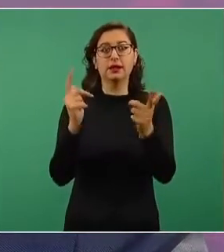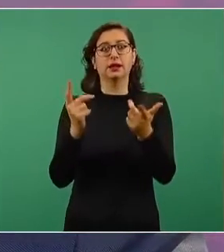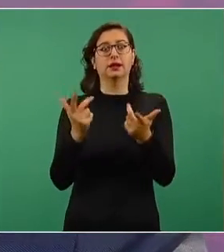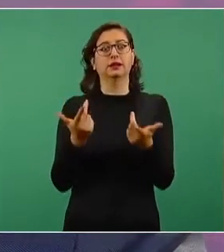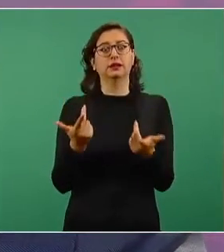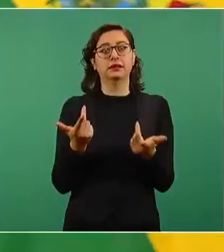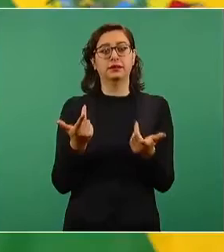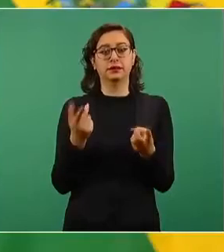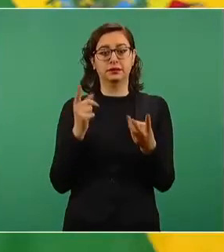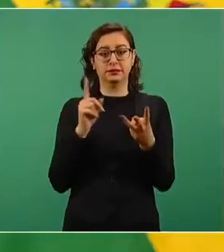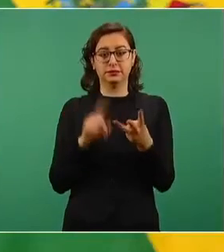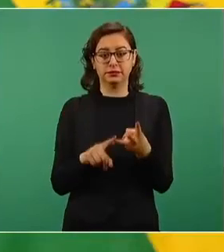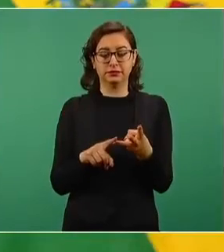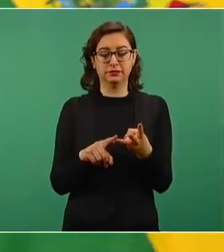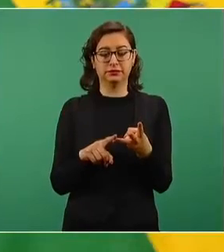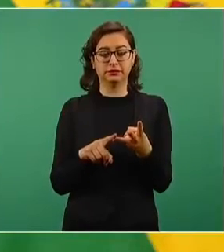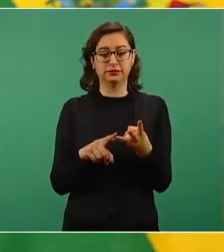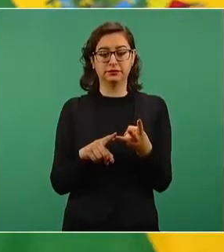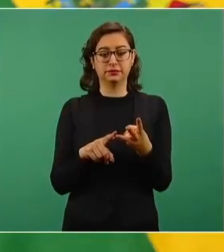de desterrar